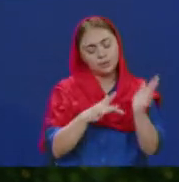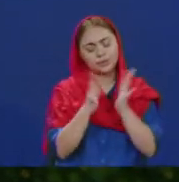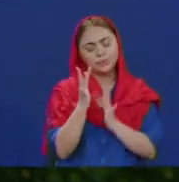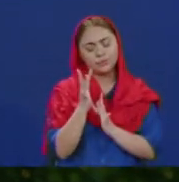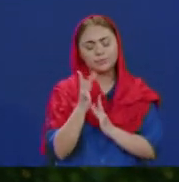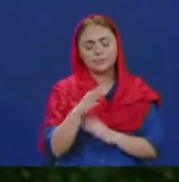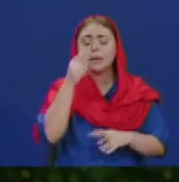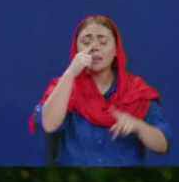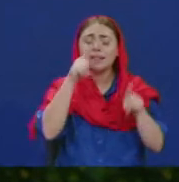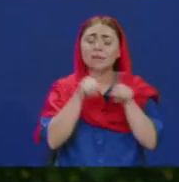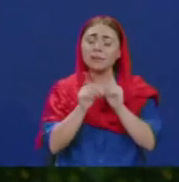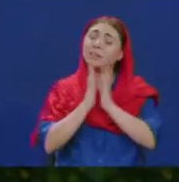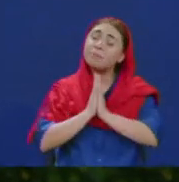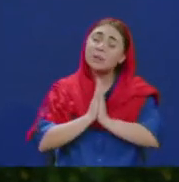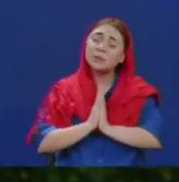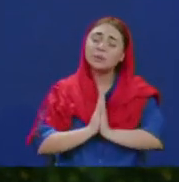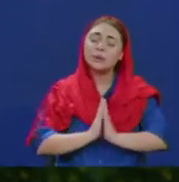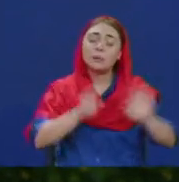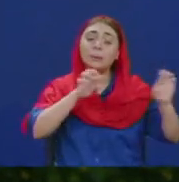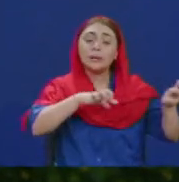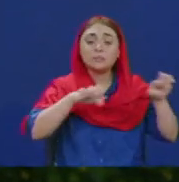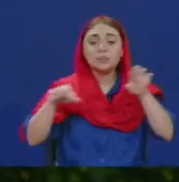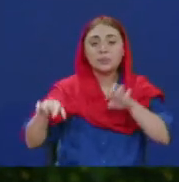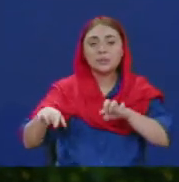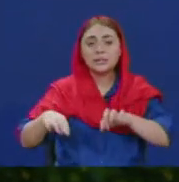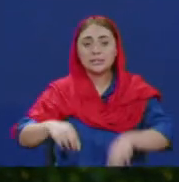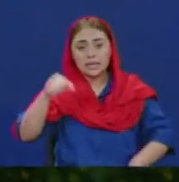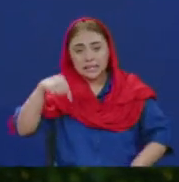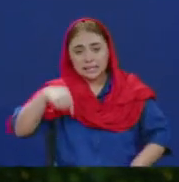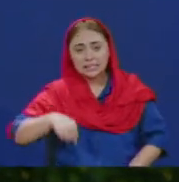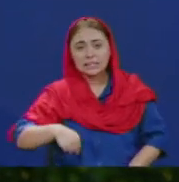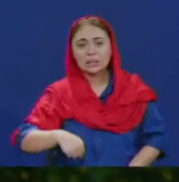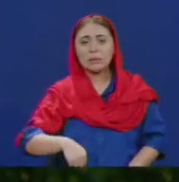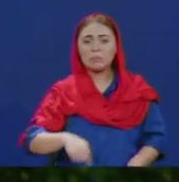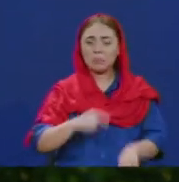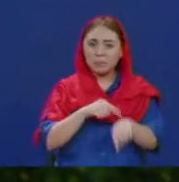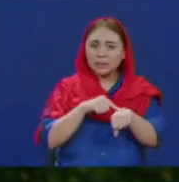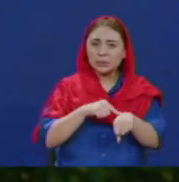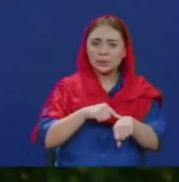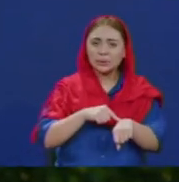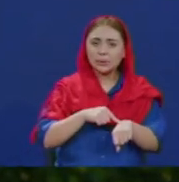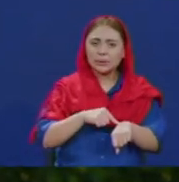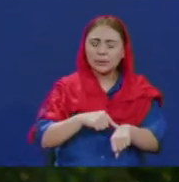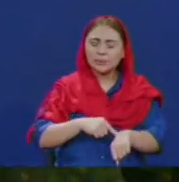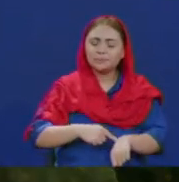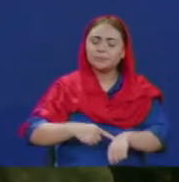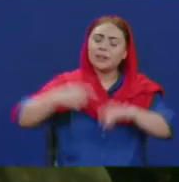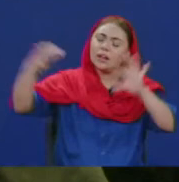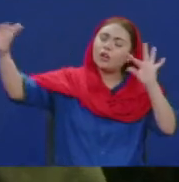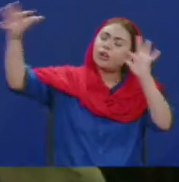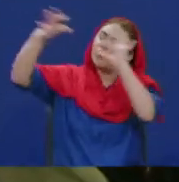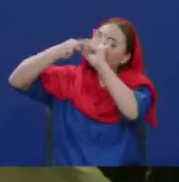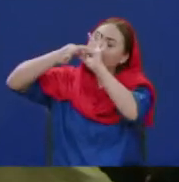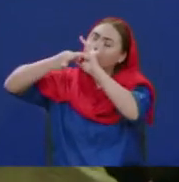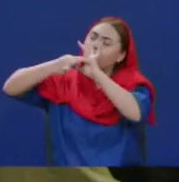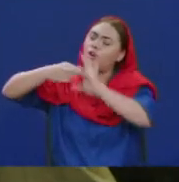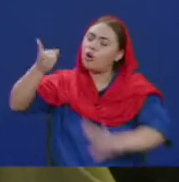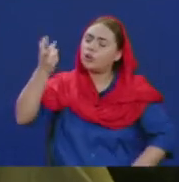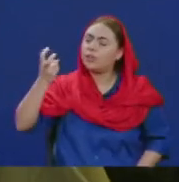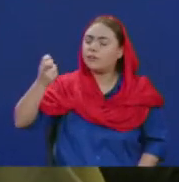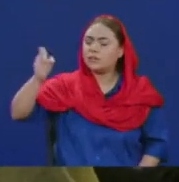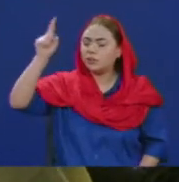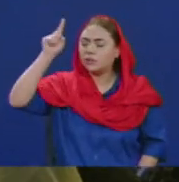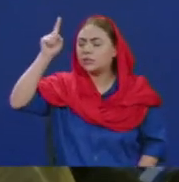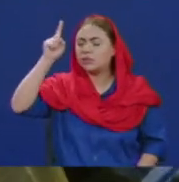Pero también te ruego por aquel que viene reconciliándose contigo, Señor, que tu sangre sea rociada, amén, por él,